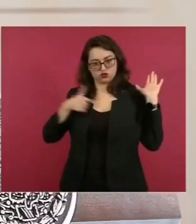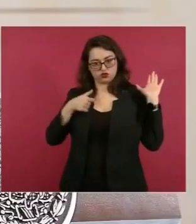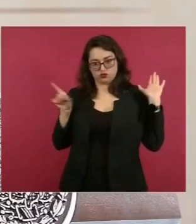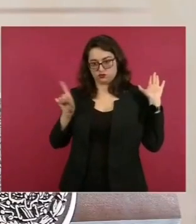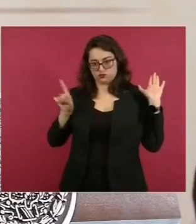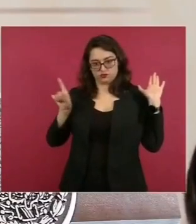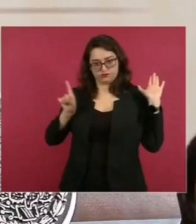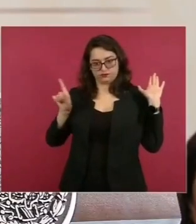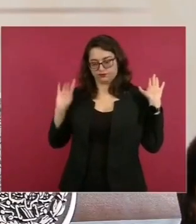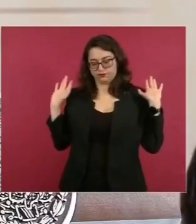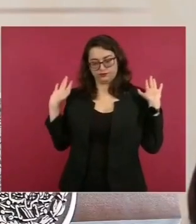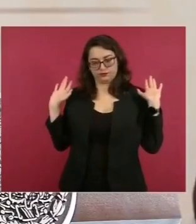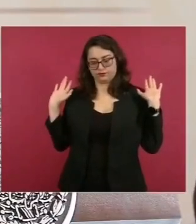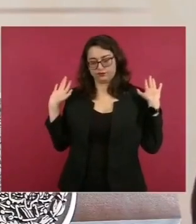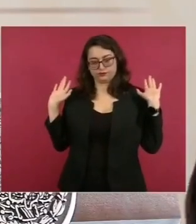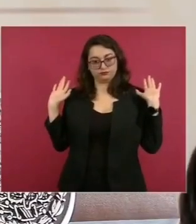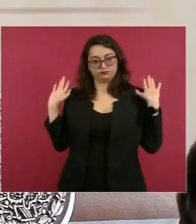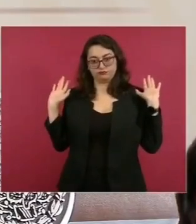Zafo. O sea,